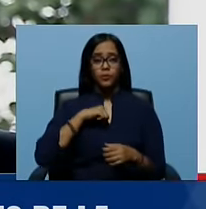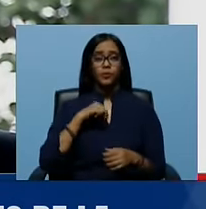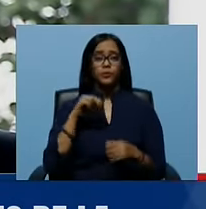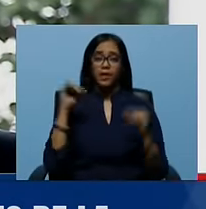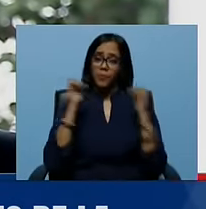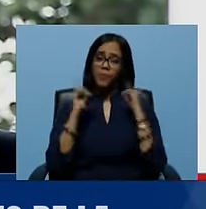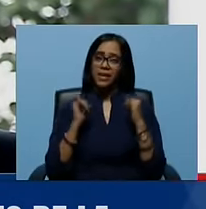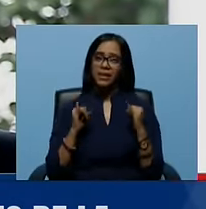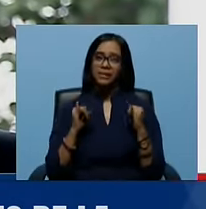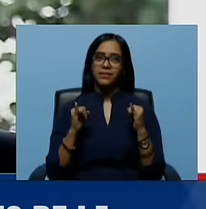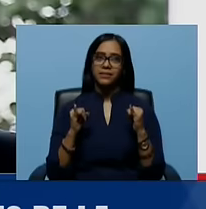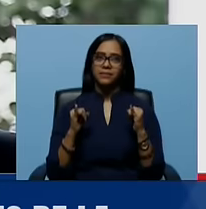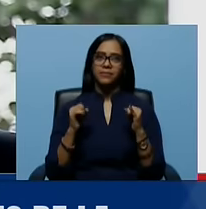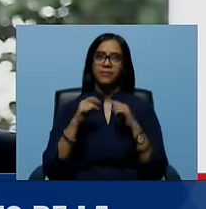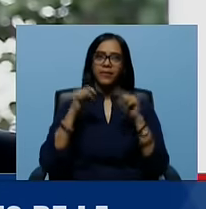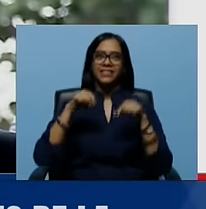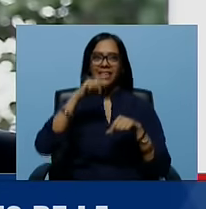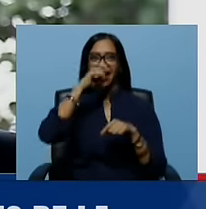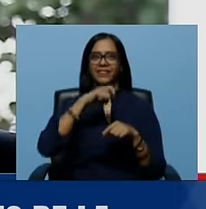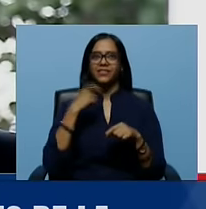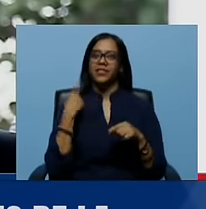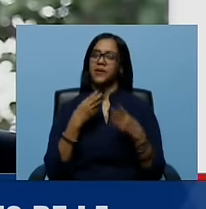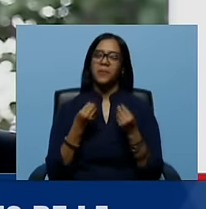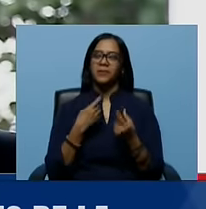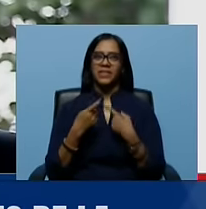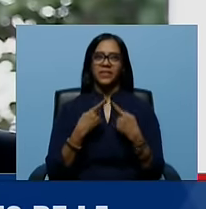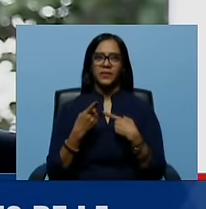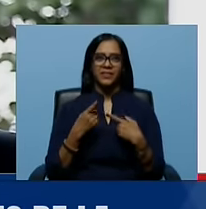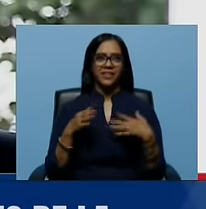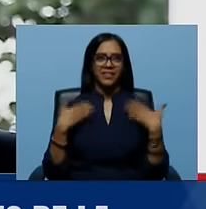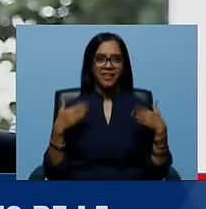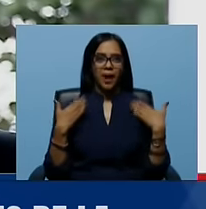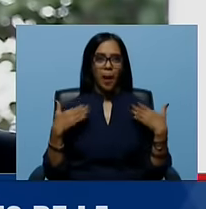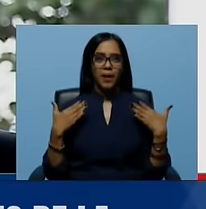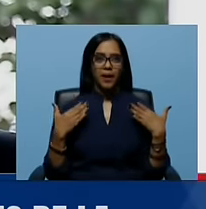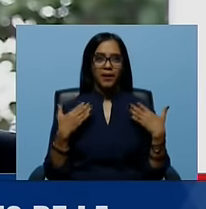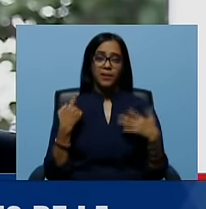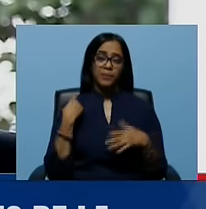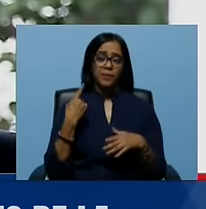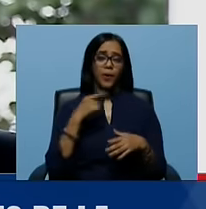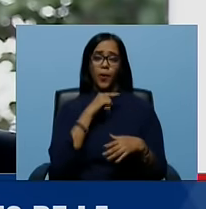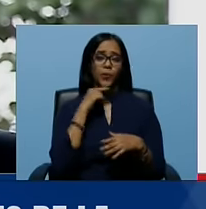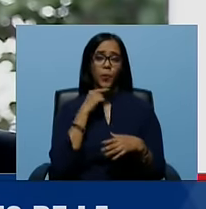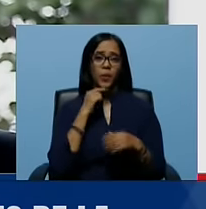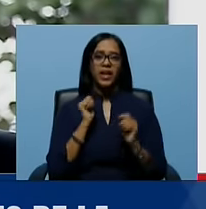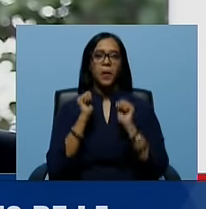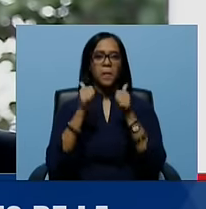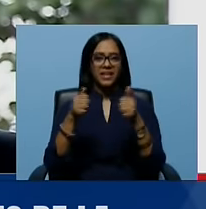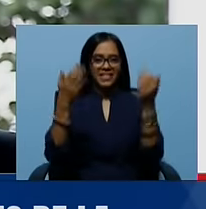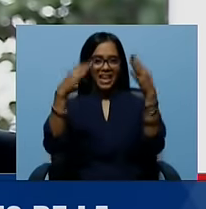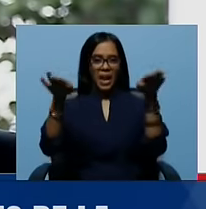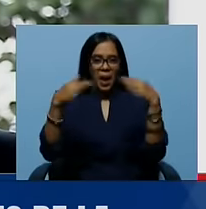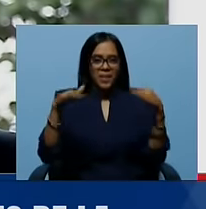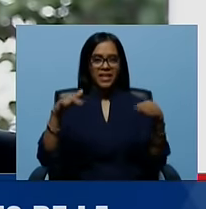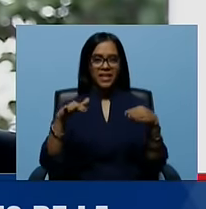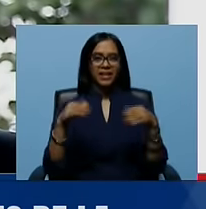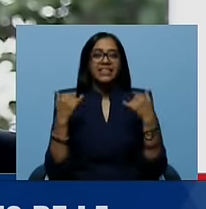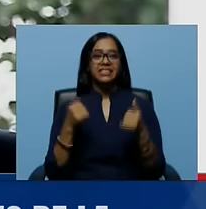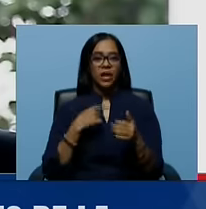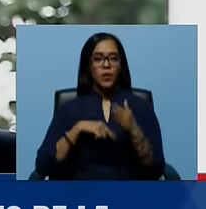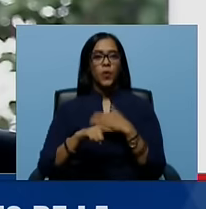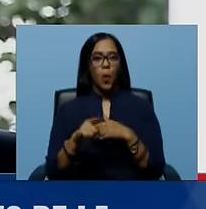Pero este año tenemos muchas cosas que celebrar. Y el 1 de octubre arranca la Navidad y ya uno